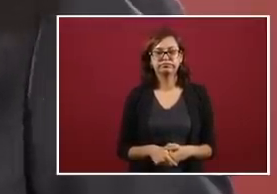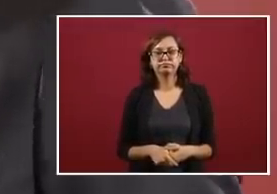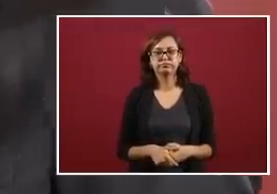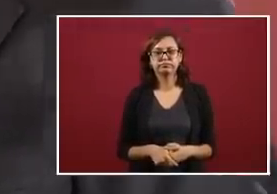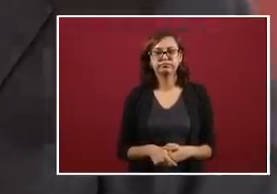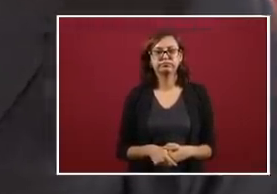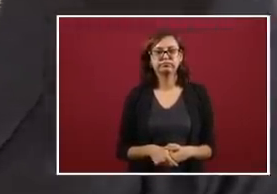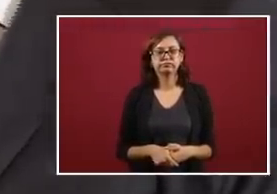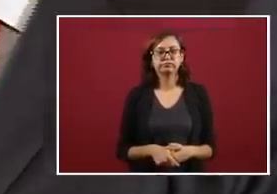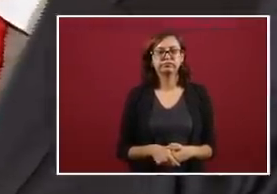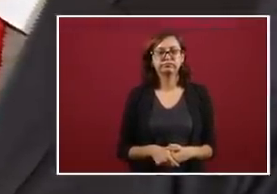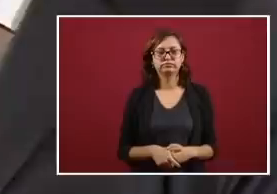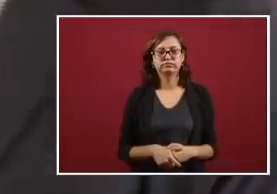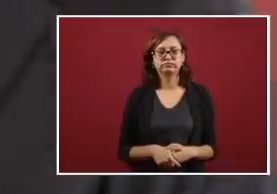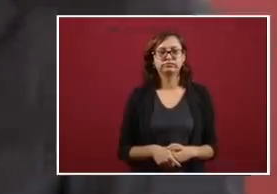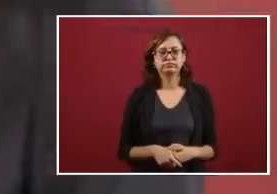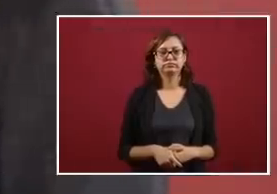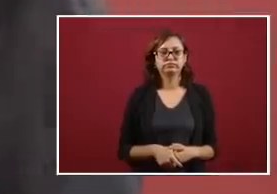trabajan